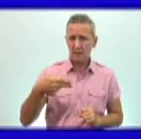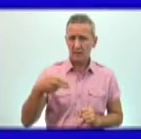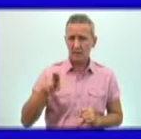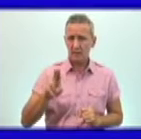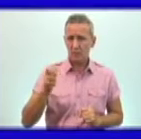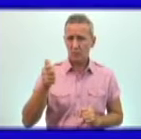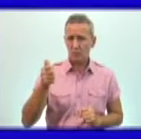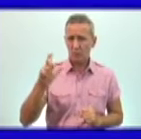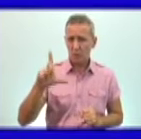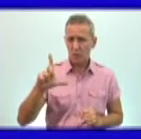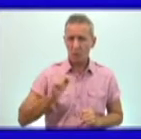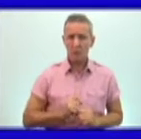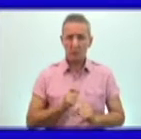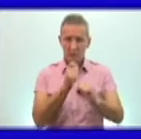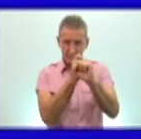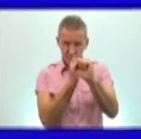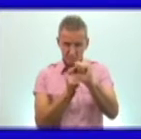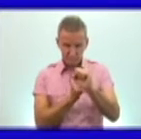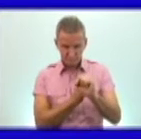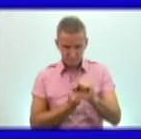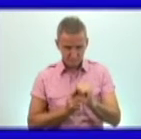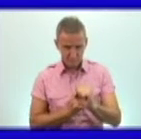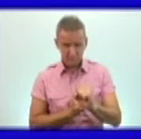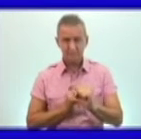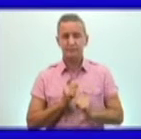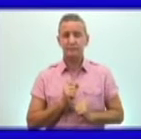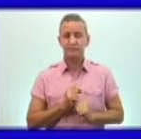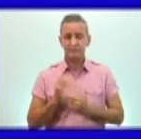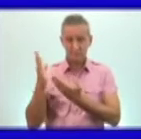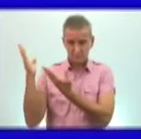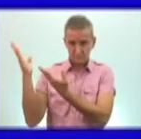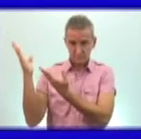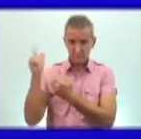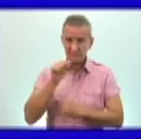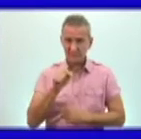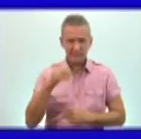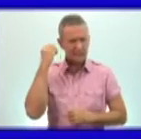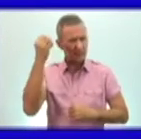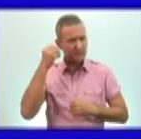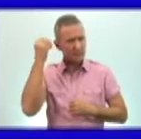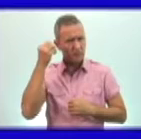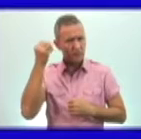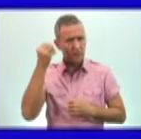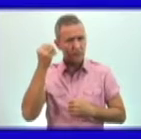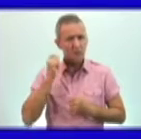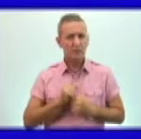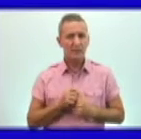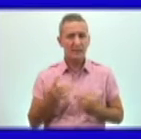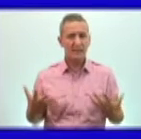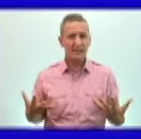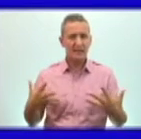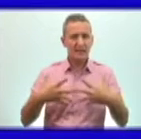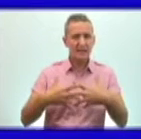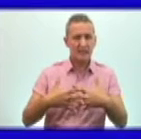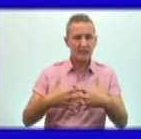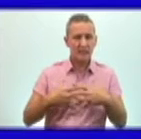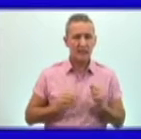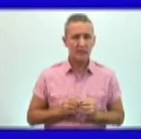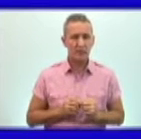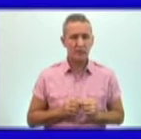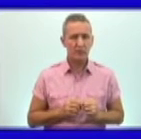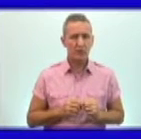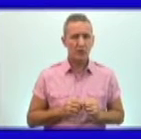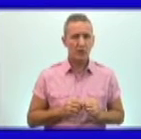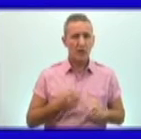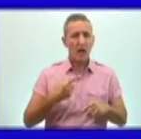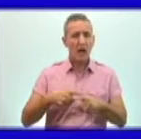uno de sus paredes, en uno de sus mármoles, este pensamiento, pero sujeto a la consideración de los que lo